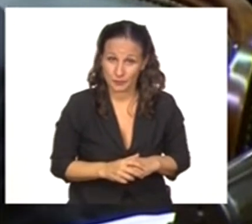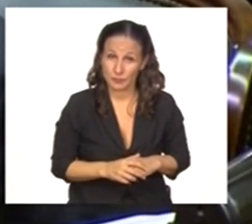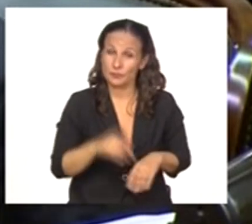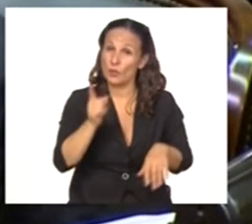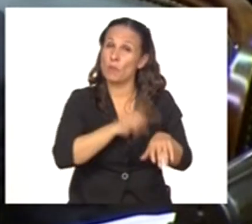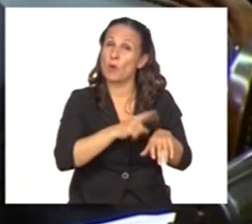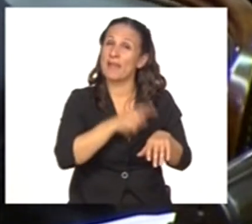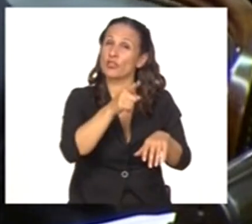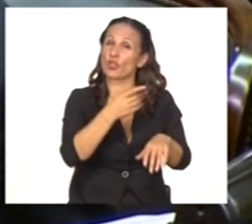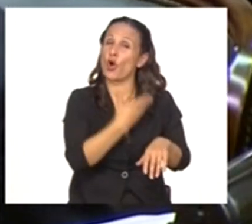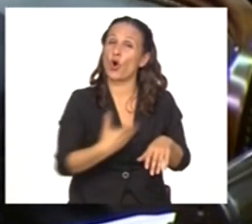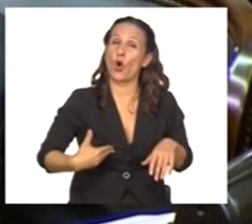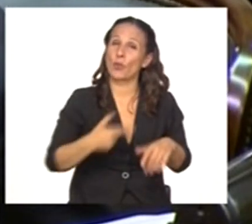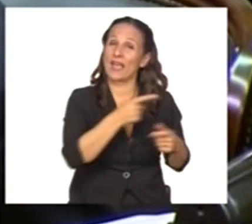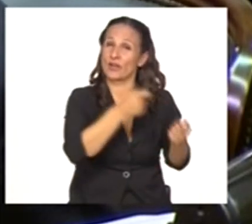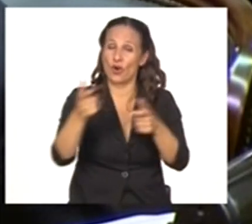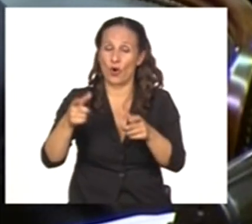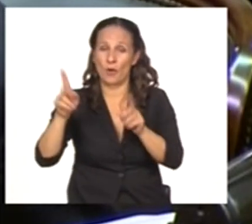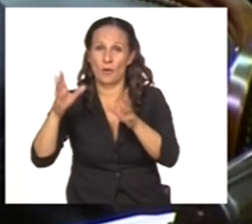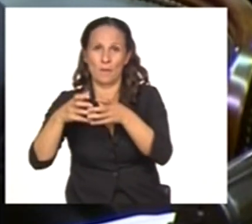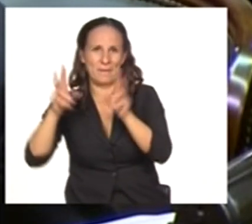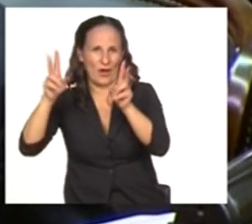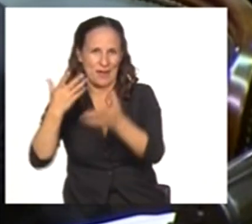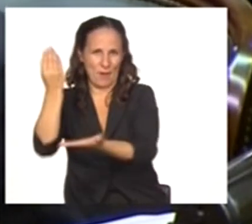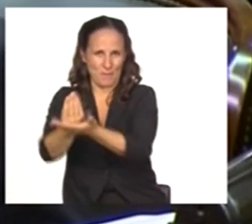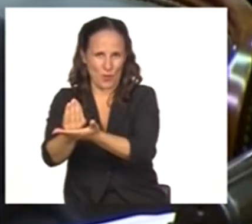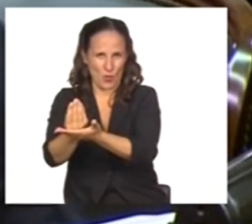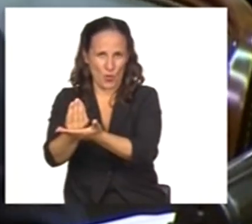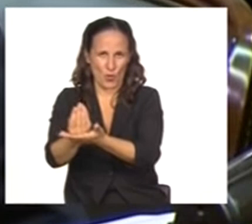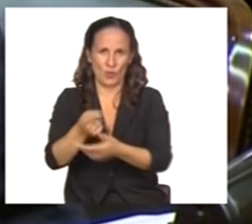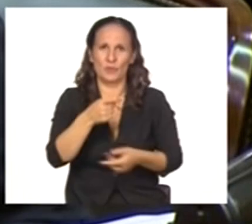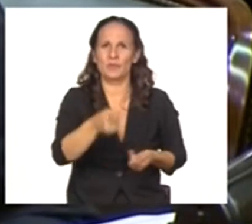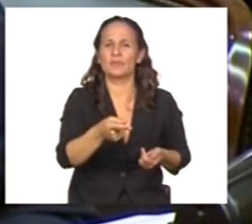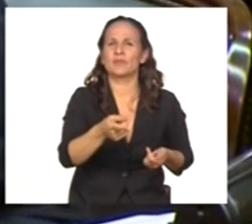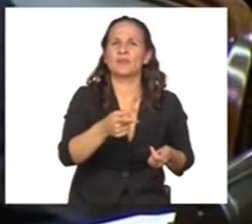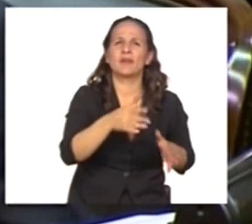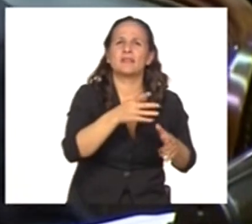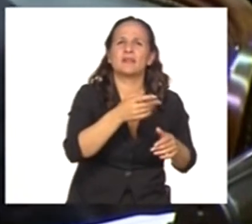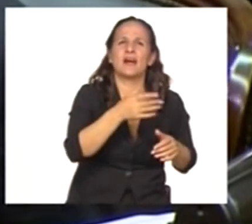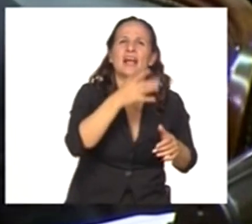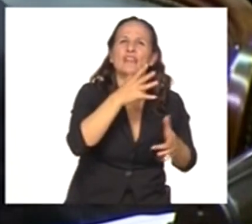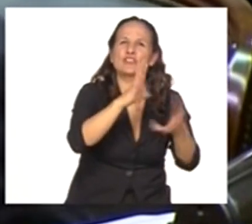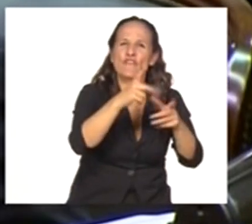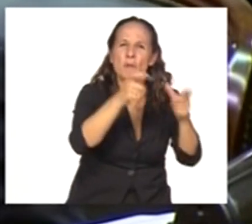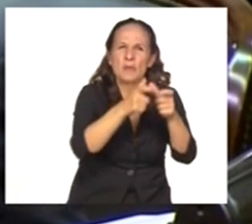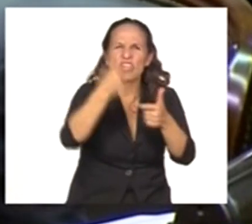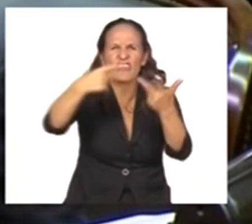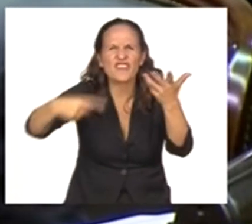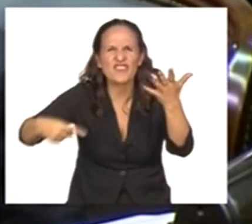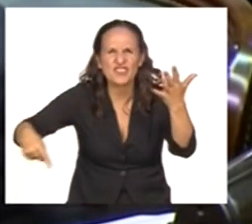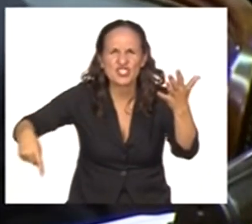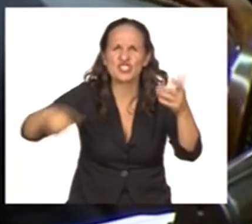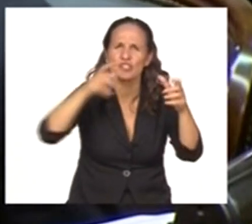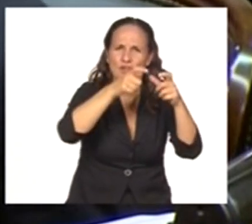cuando le entregaron el gobierno al peronismo, se pagaban con 14 cuasimonedas y se tenía que pagar